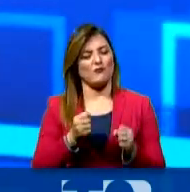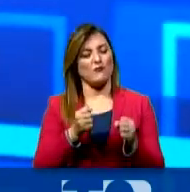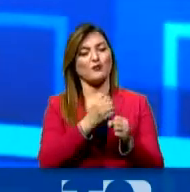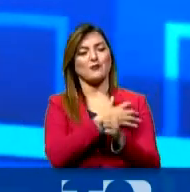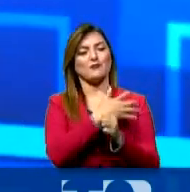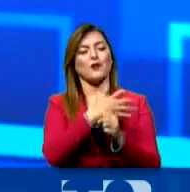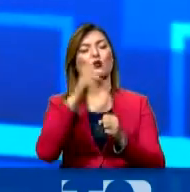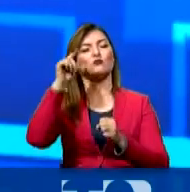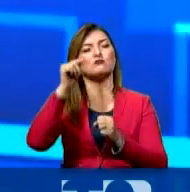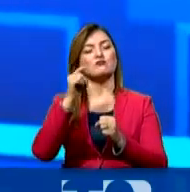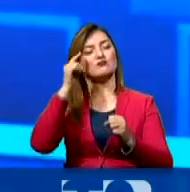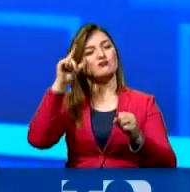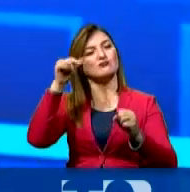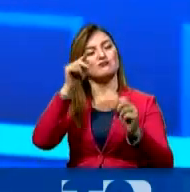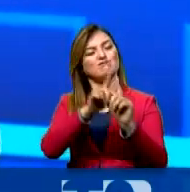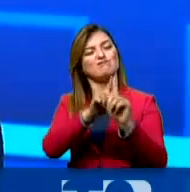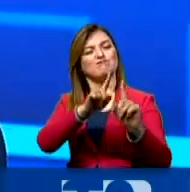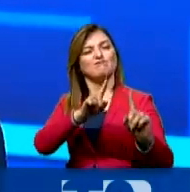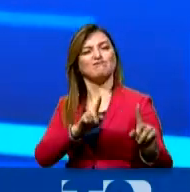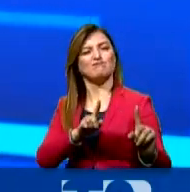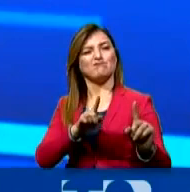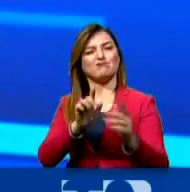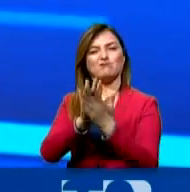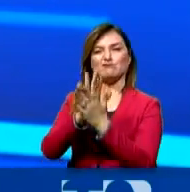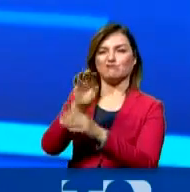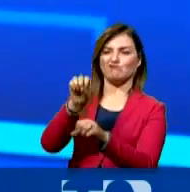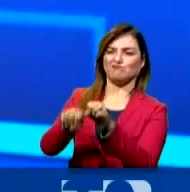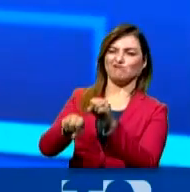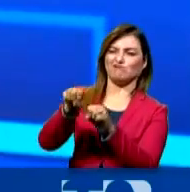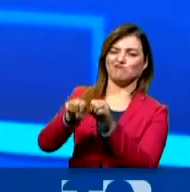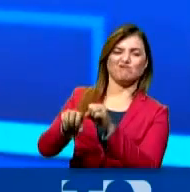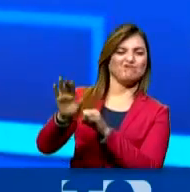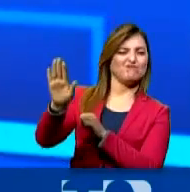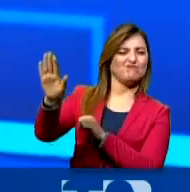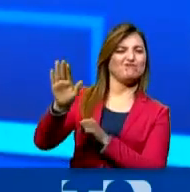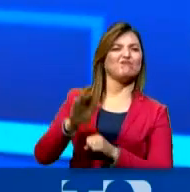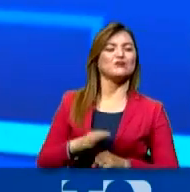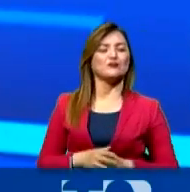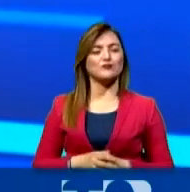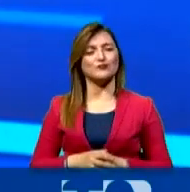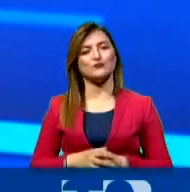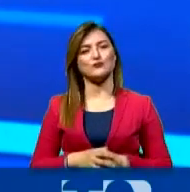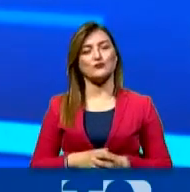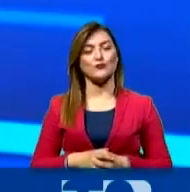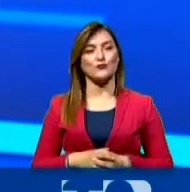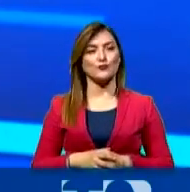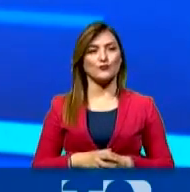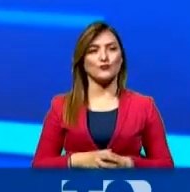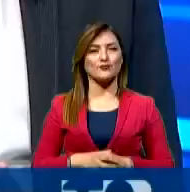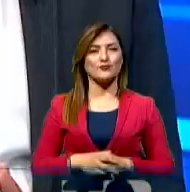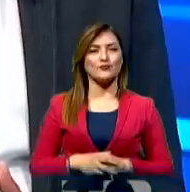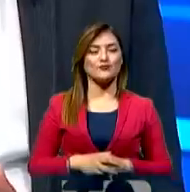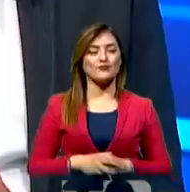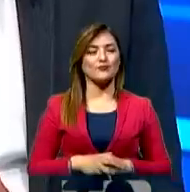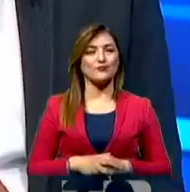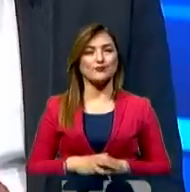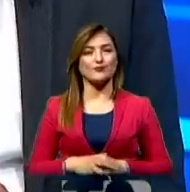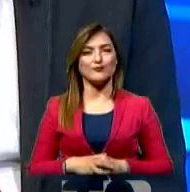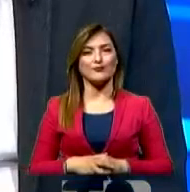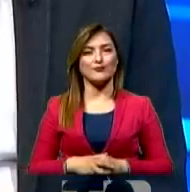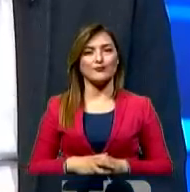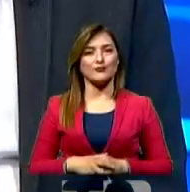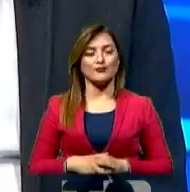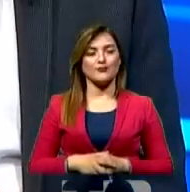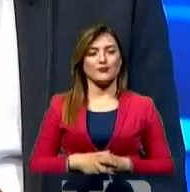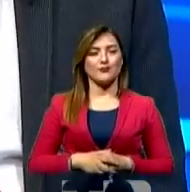del gobierno, es tratar de desprestigiar al gobierno con otro tipo de expectativas. Pero entonces, buenos días,